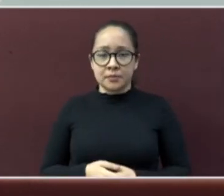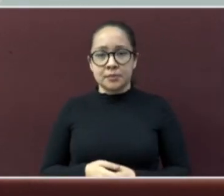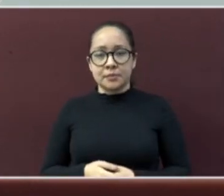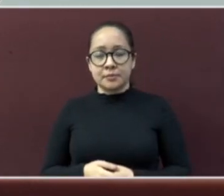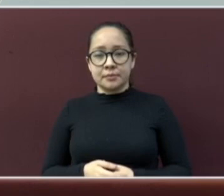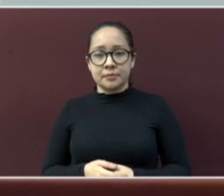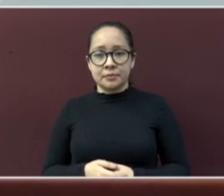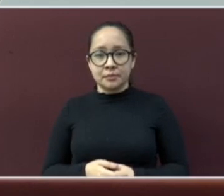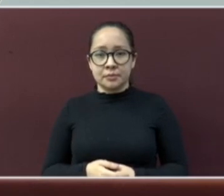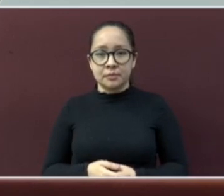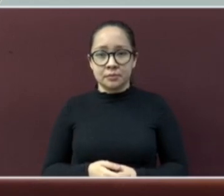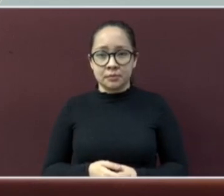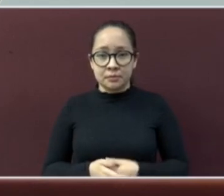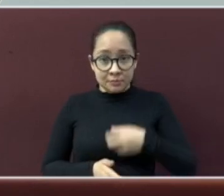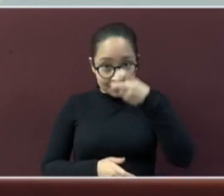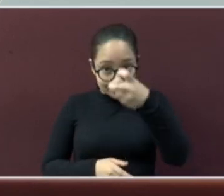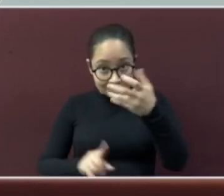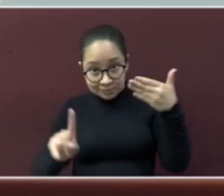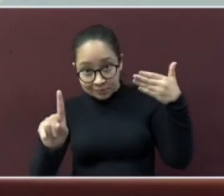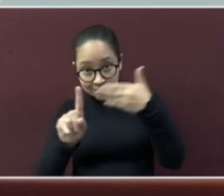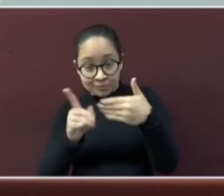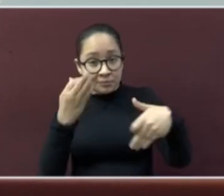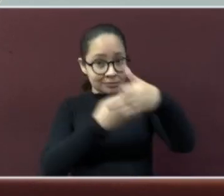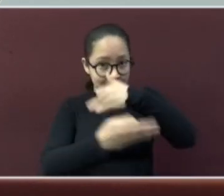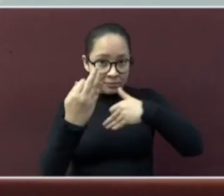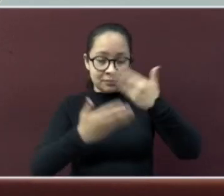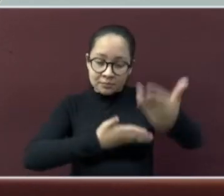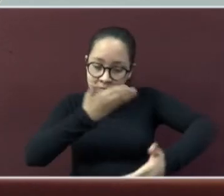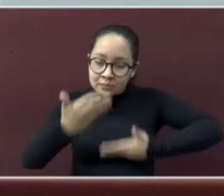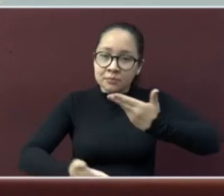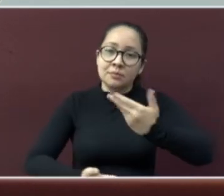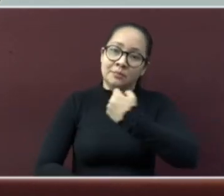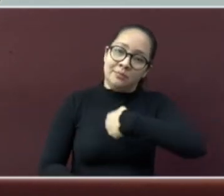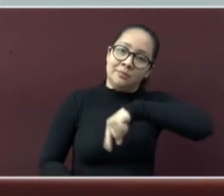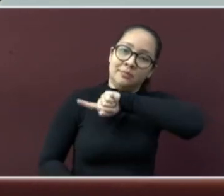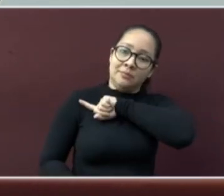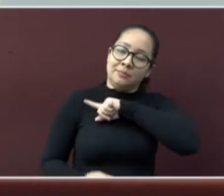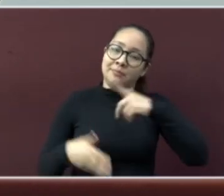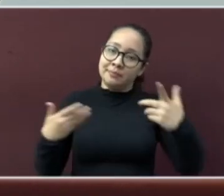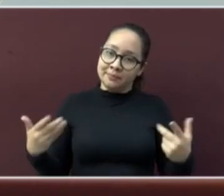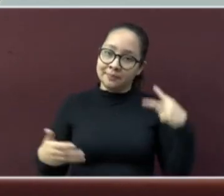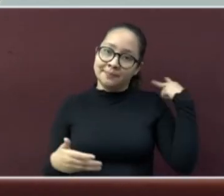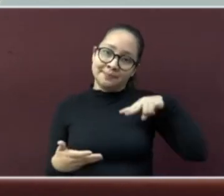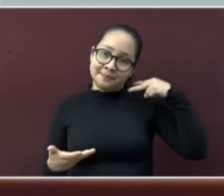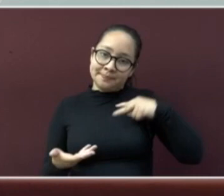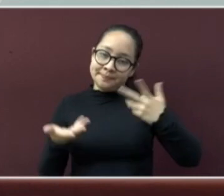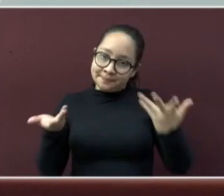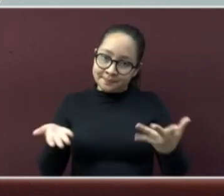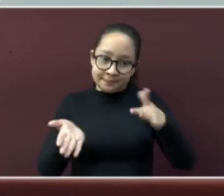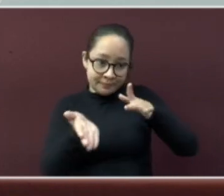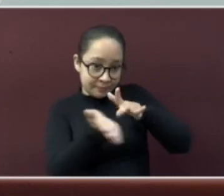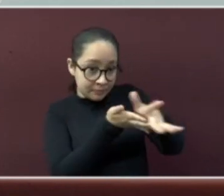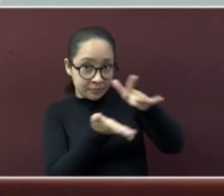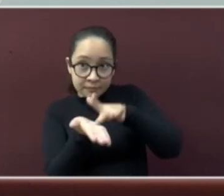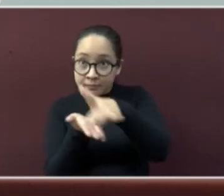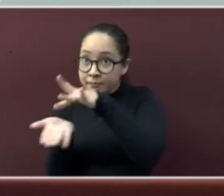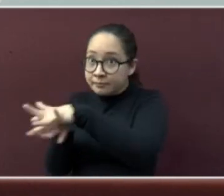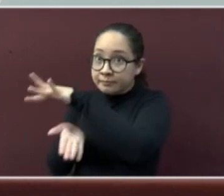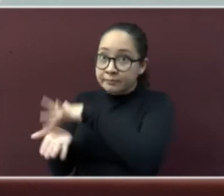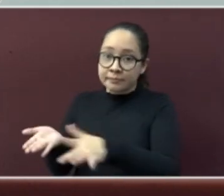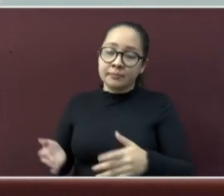estamos todos en los servicios veracruzanos de salud para apoyarlos